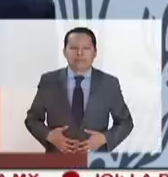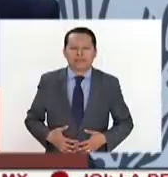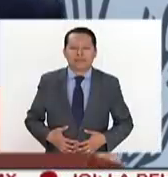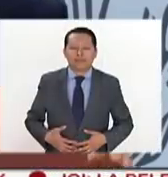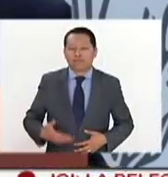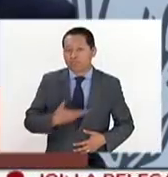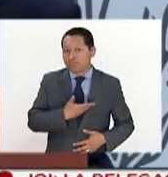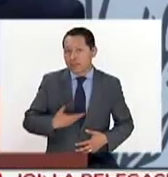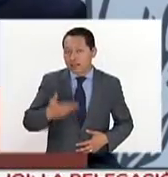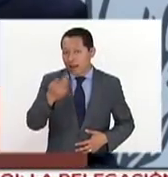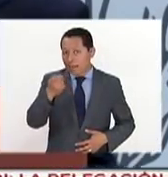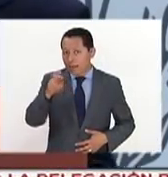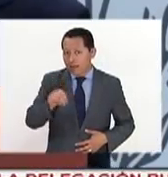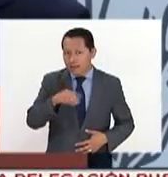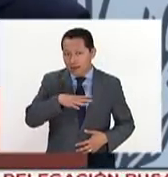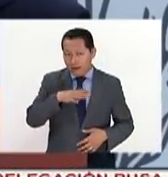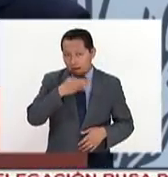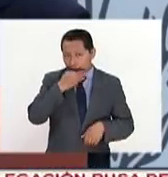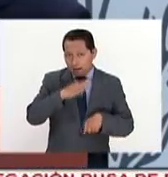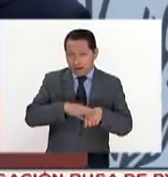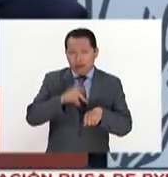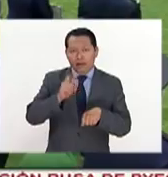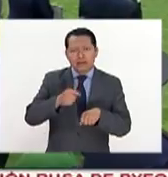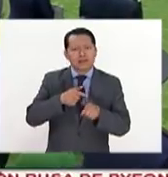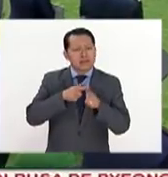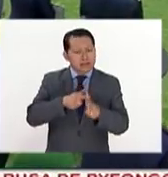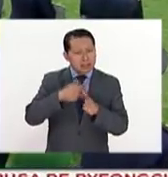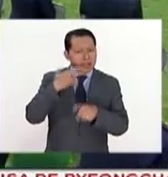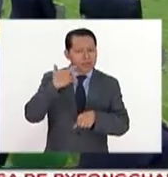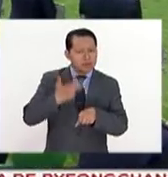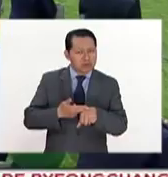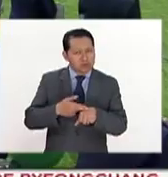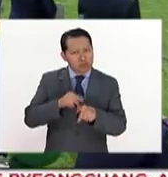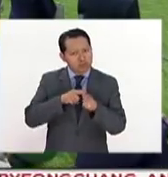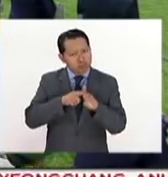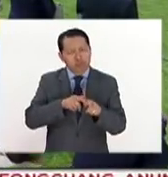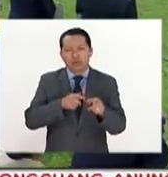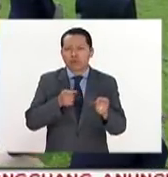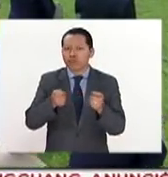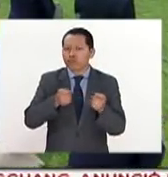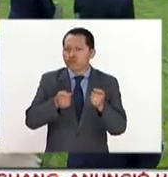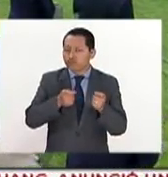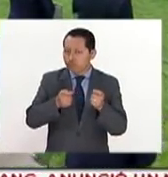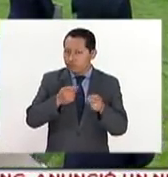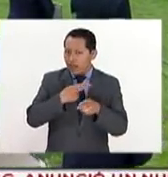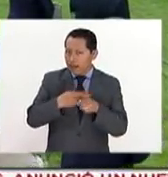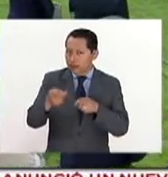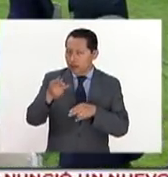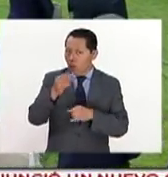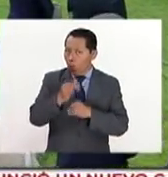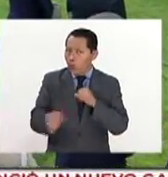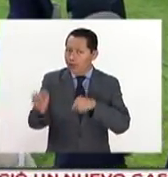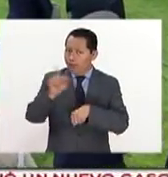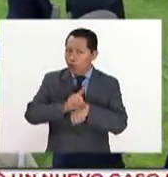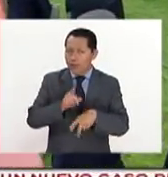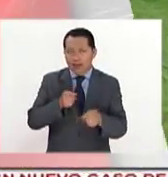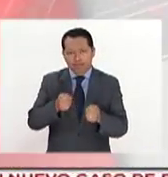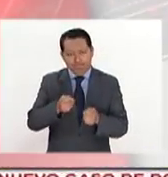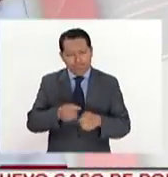El presidente Enrique Peña Nieto afirmó que seguirá encabezando una presidencia democrática hasta el último día de su mandato.